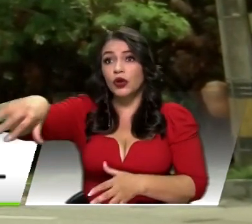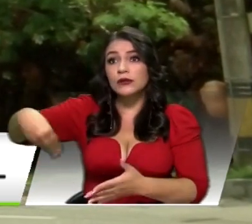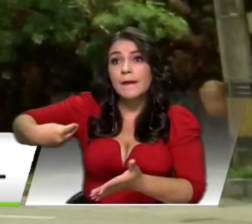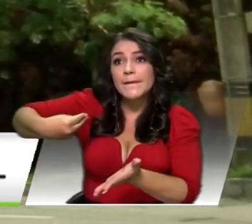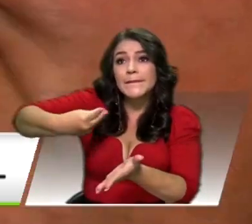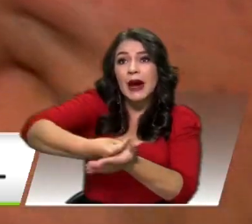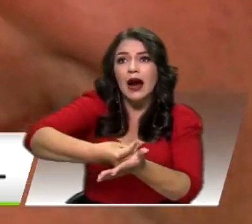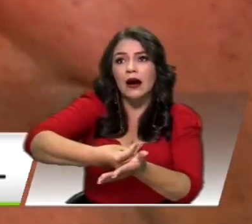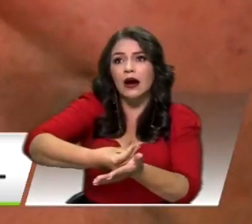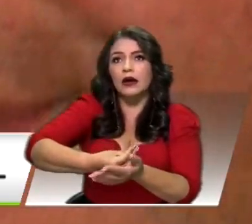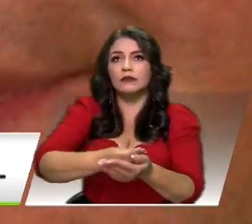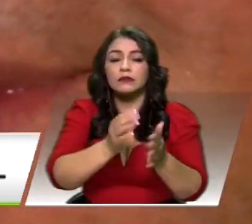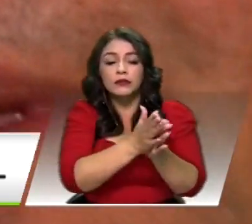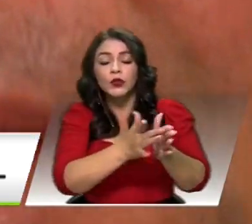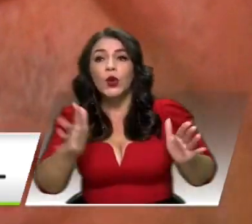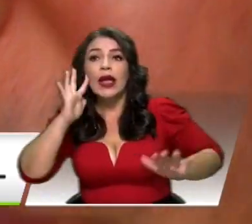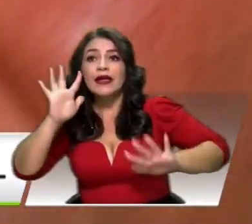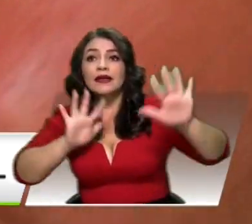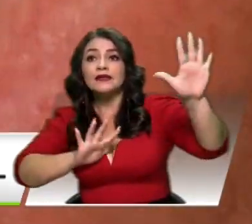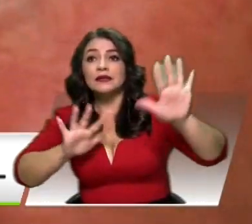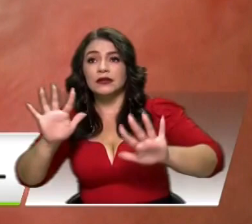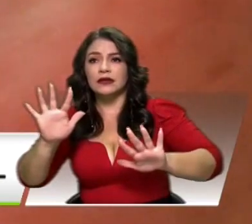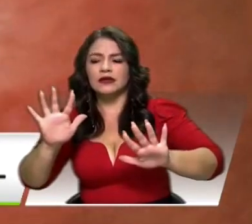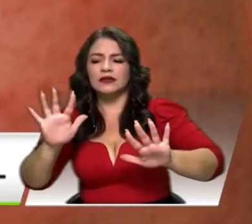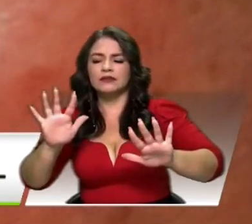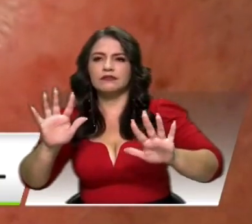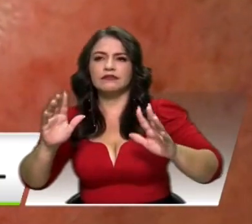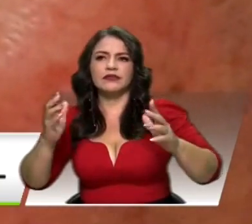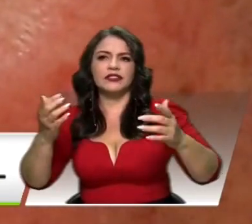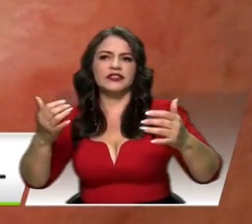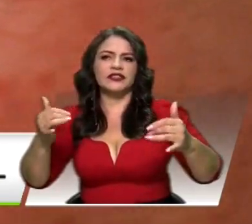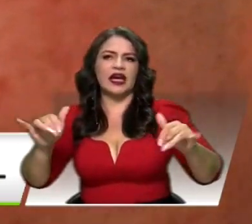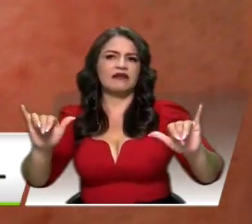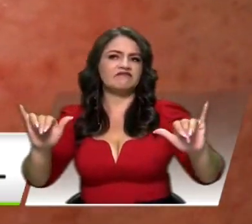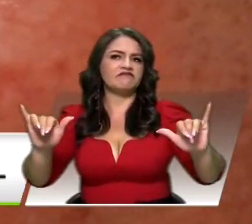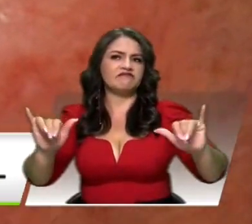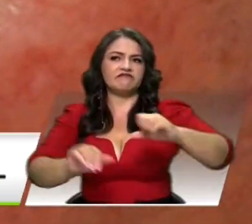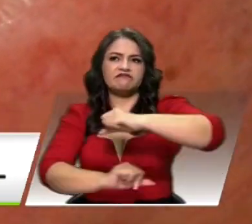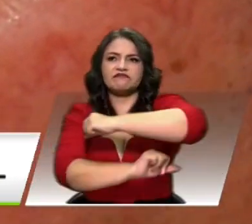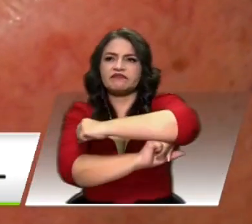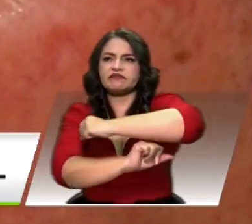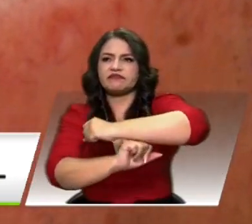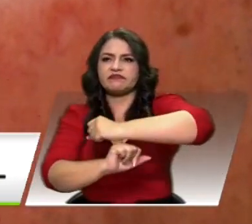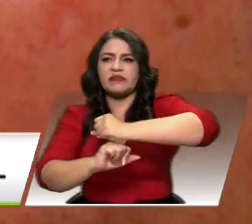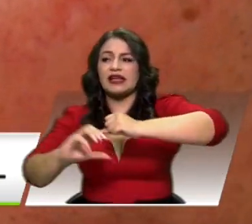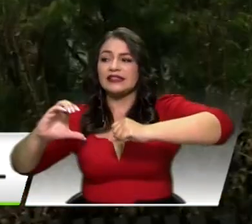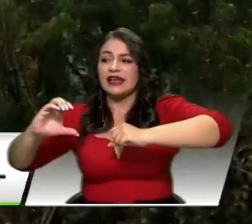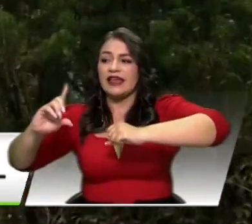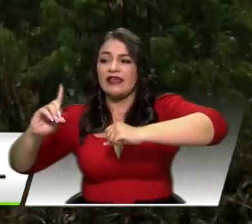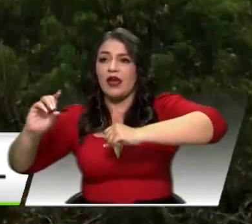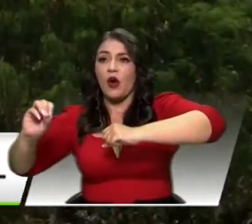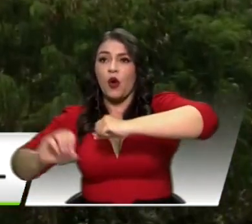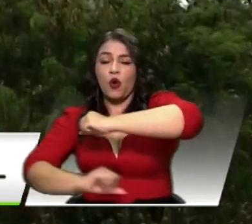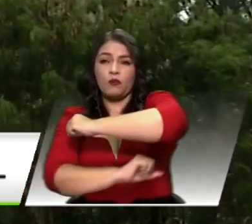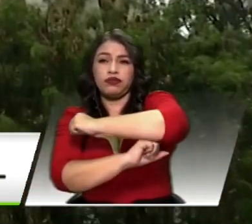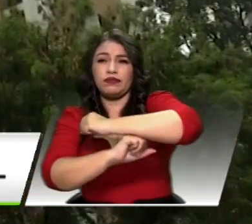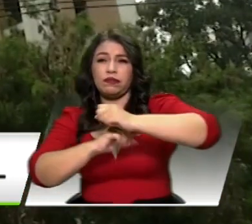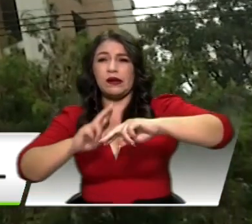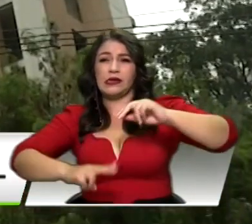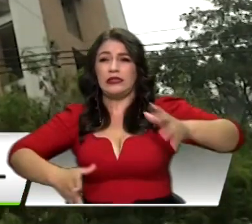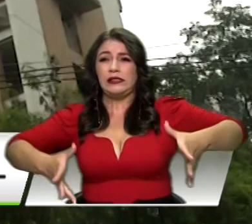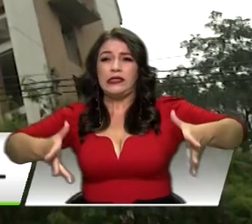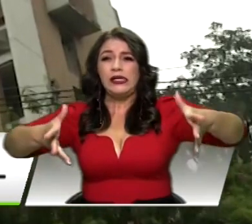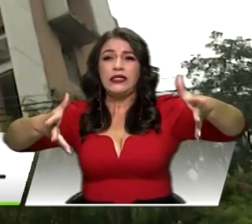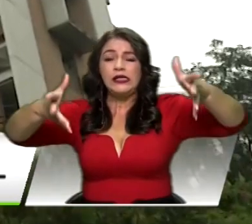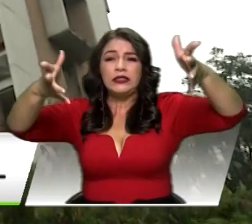en 15 días lo que él llama las lápidas que les había construido CDO. El 29 de octubre,